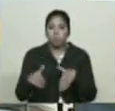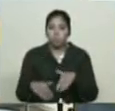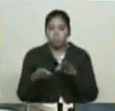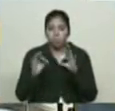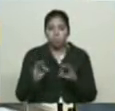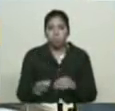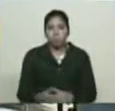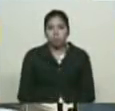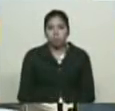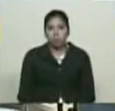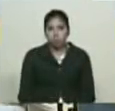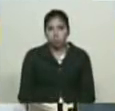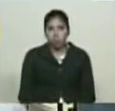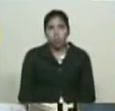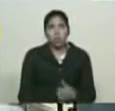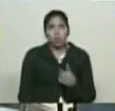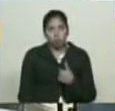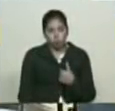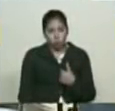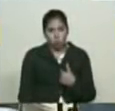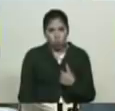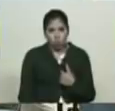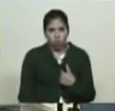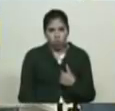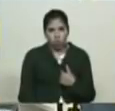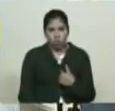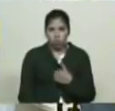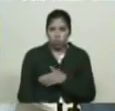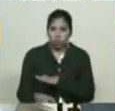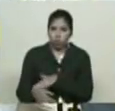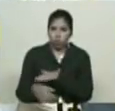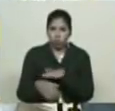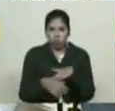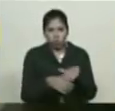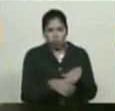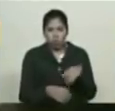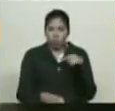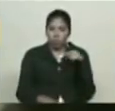popular. Así que yo le digo a los arrogantes,